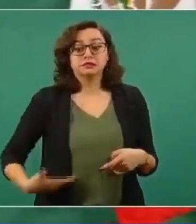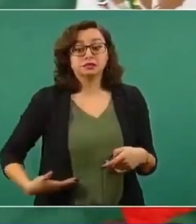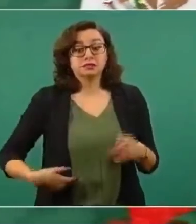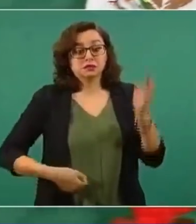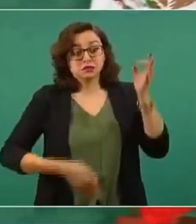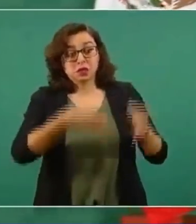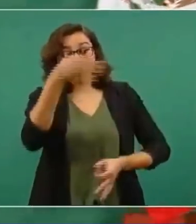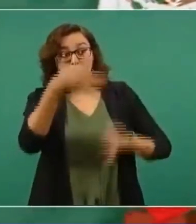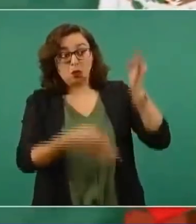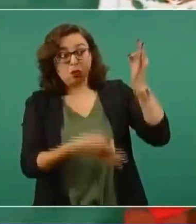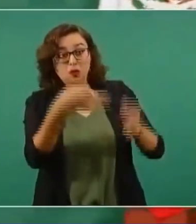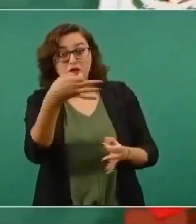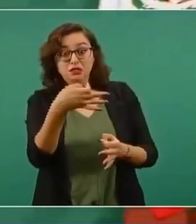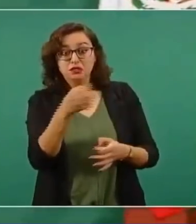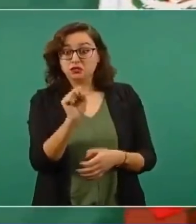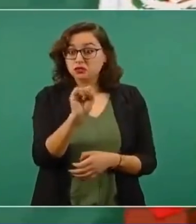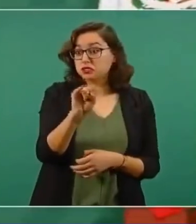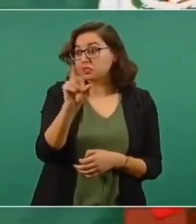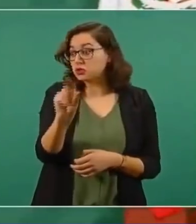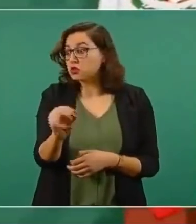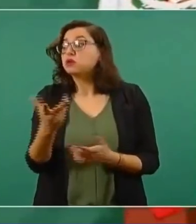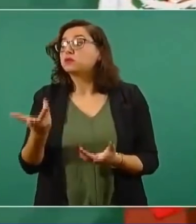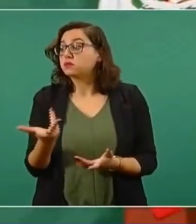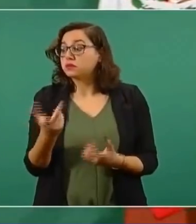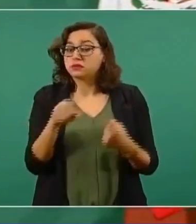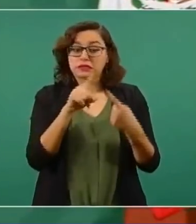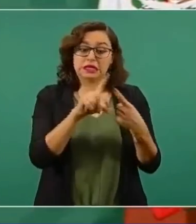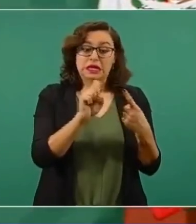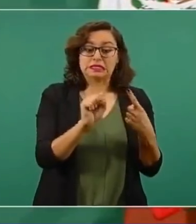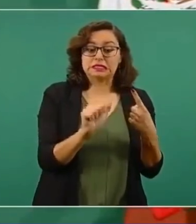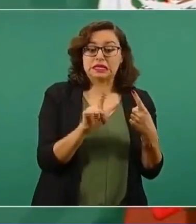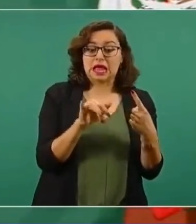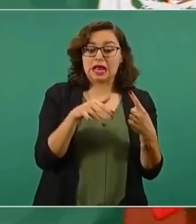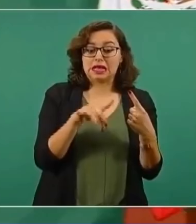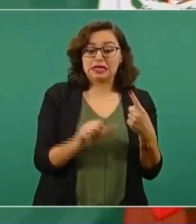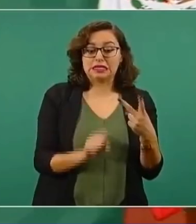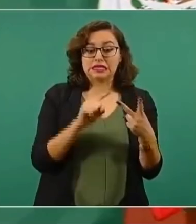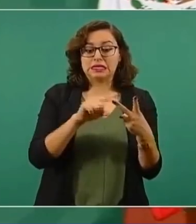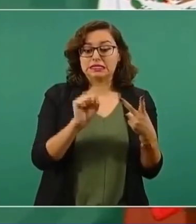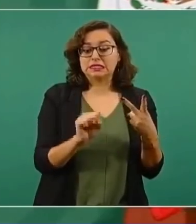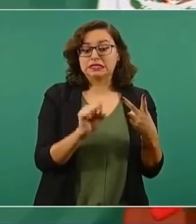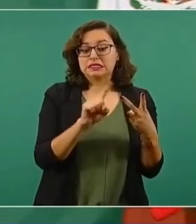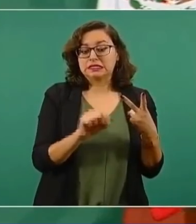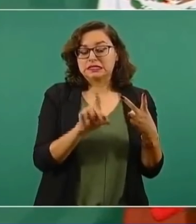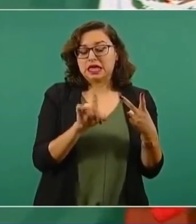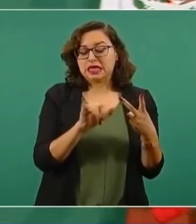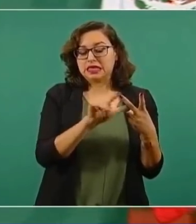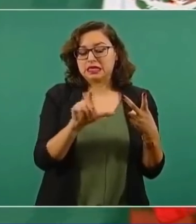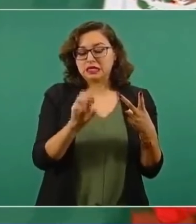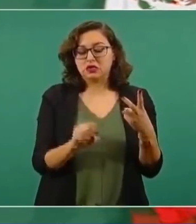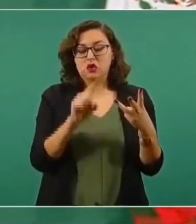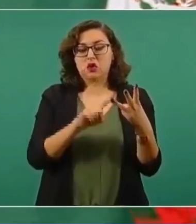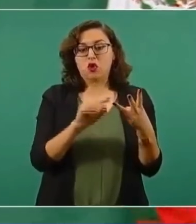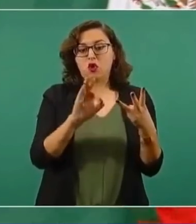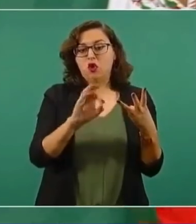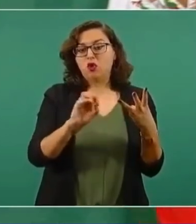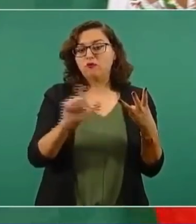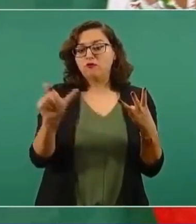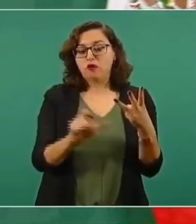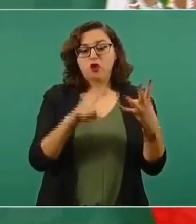expresidentes Salinas, Zedillo, Fox, Calderón, Peña Nieto. Van a